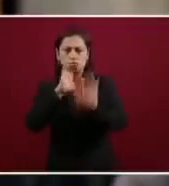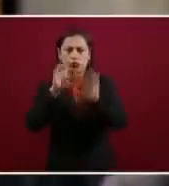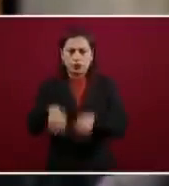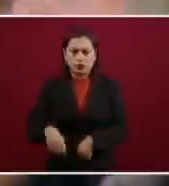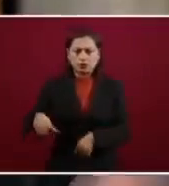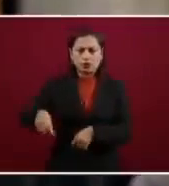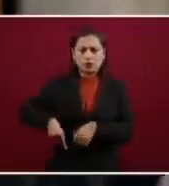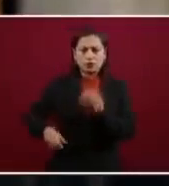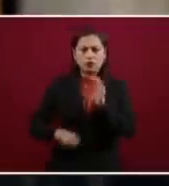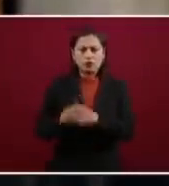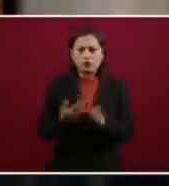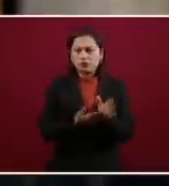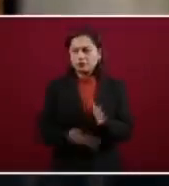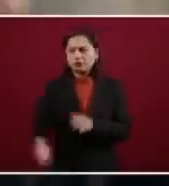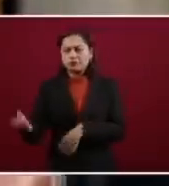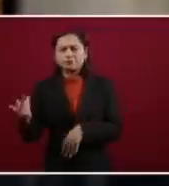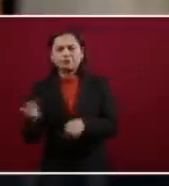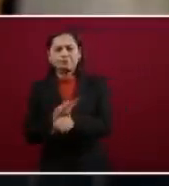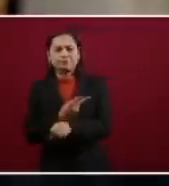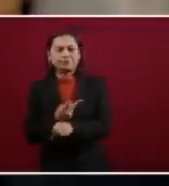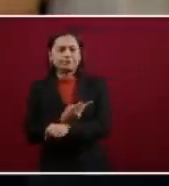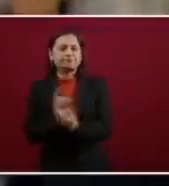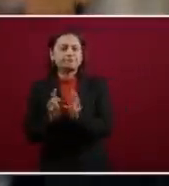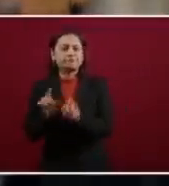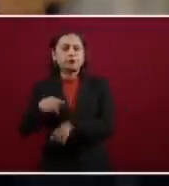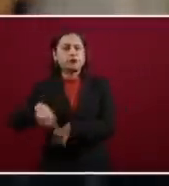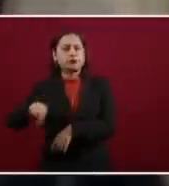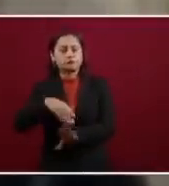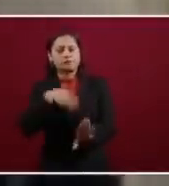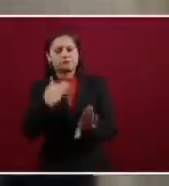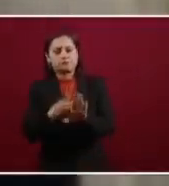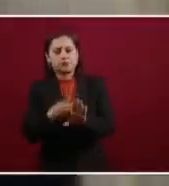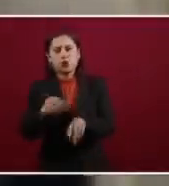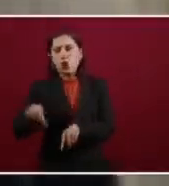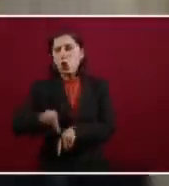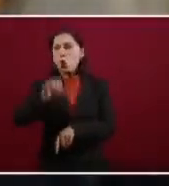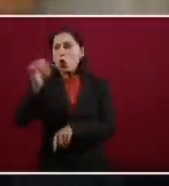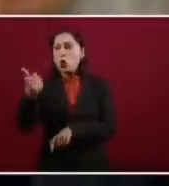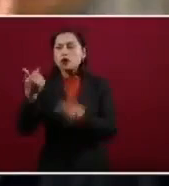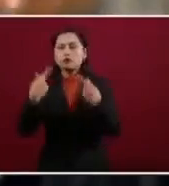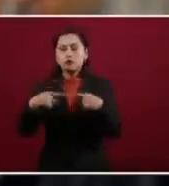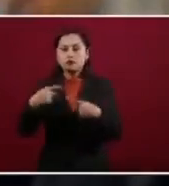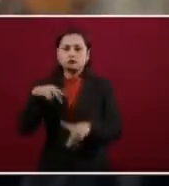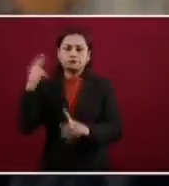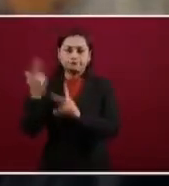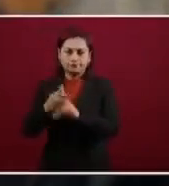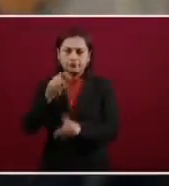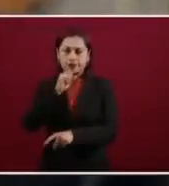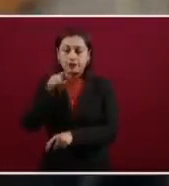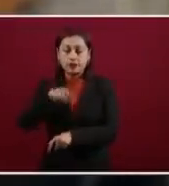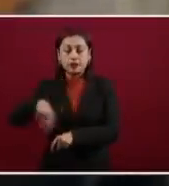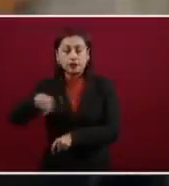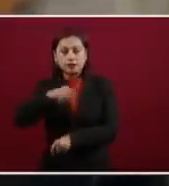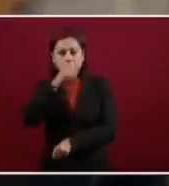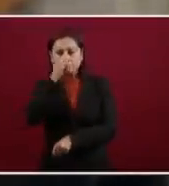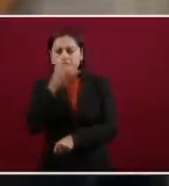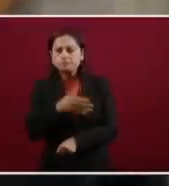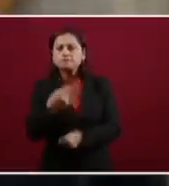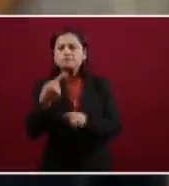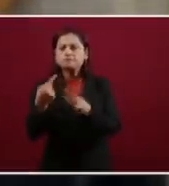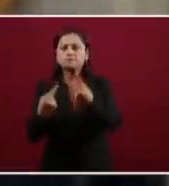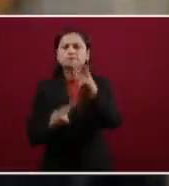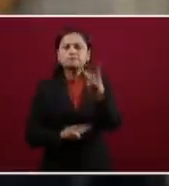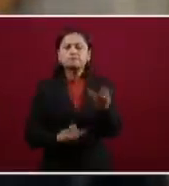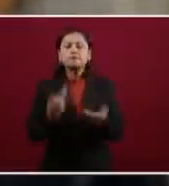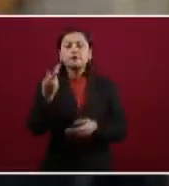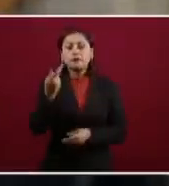ha habido otros asesinatos a los que ya se hace referencia sin embargo los que estamos vivos los que hemos sido atendidos